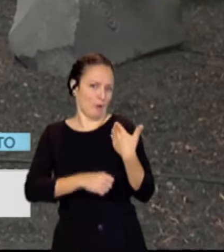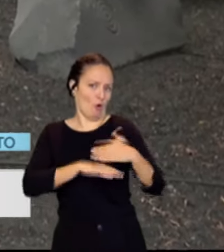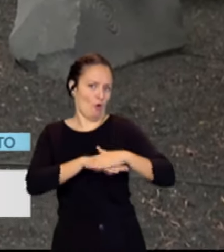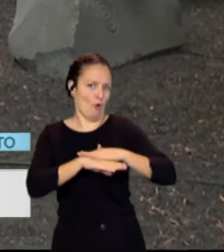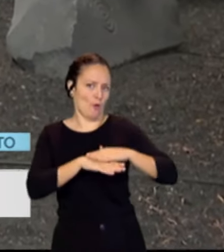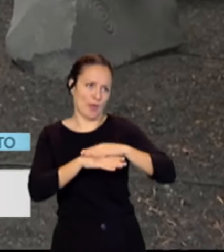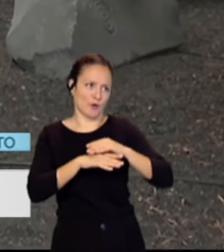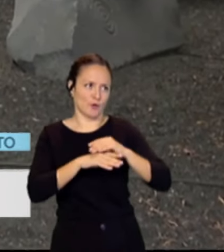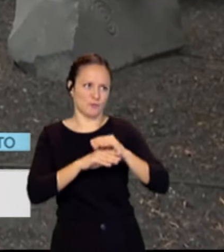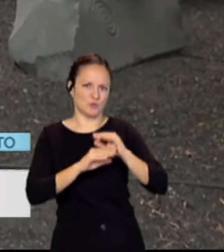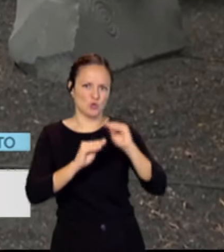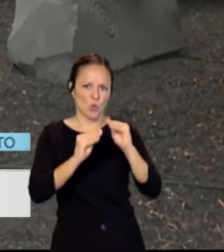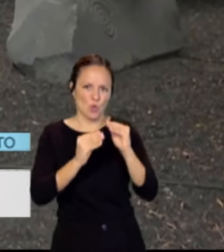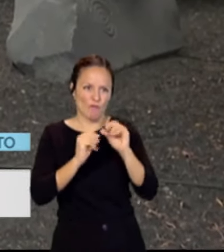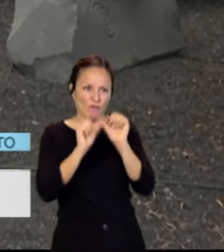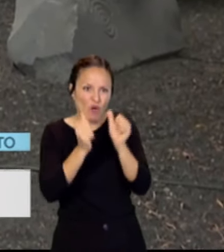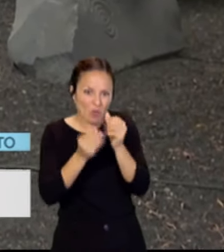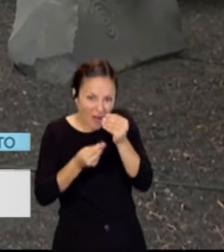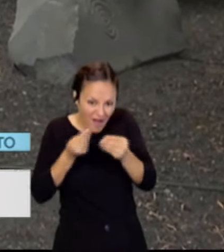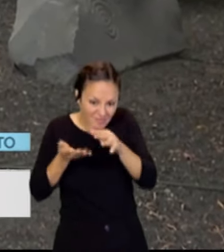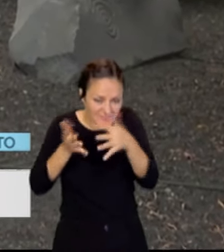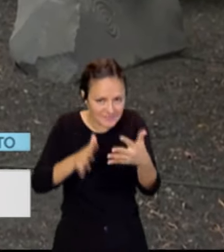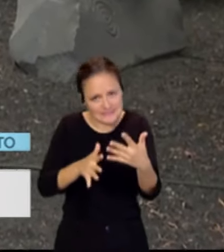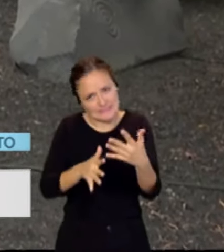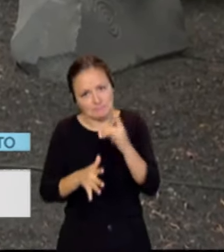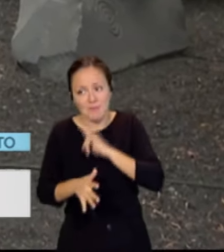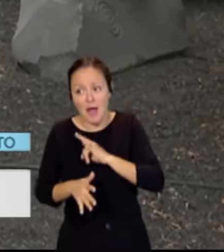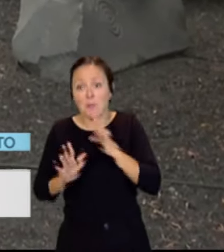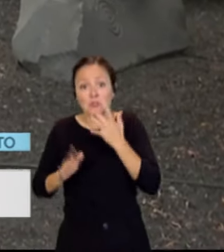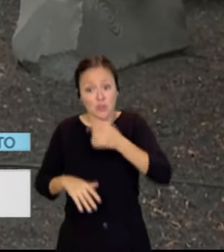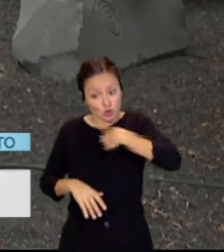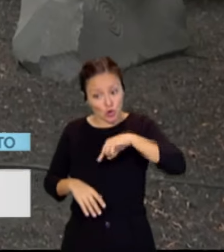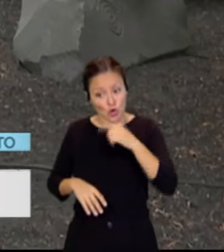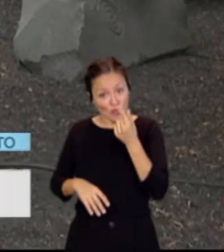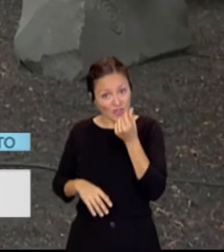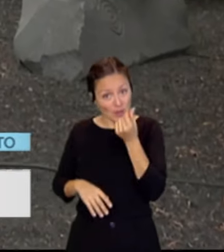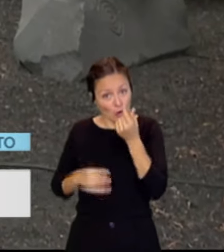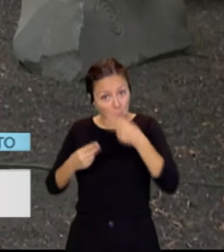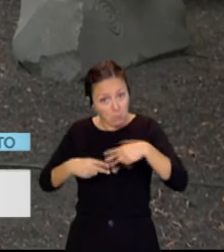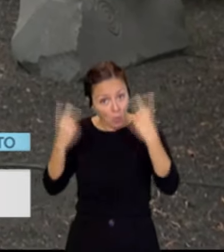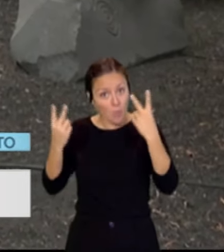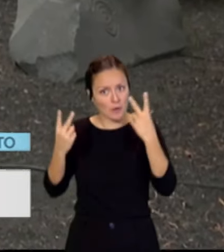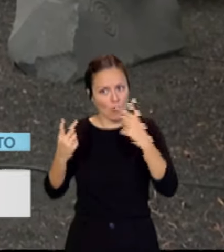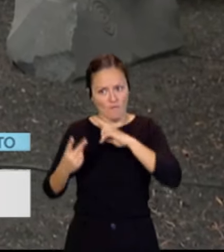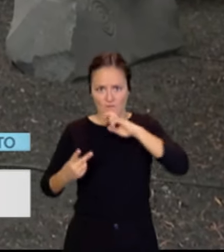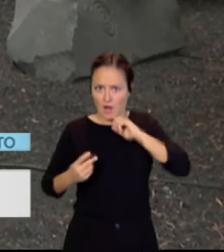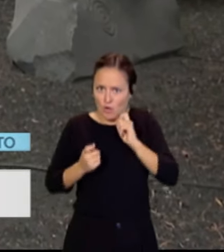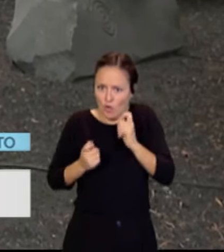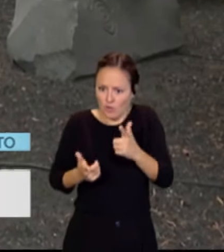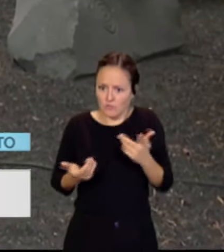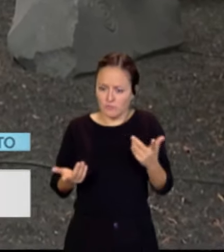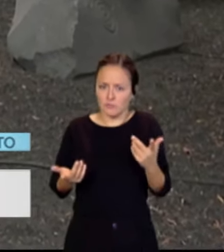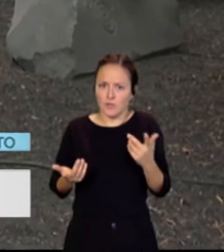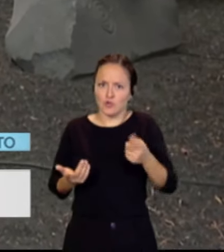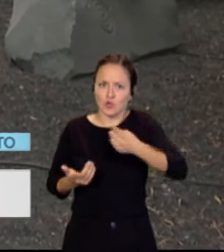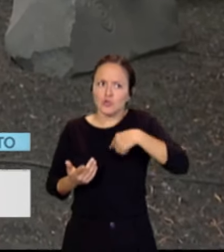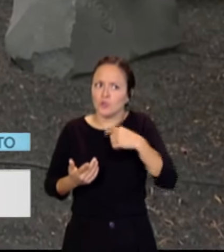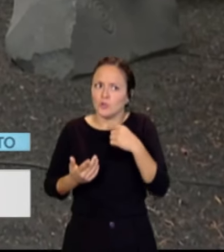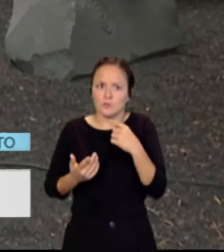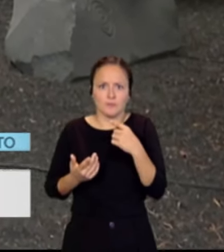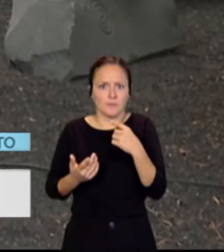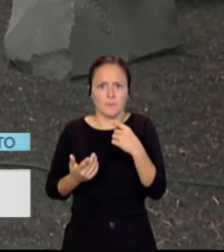pero lo que creo Es que precisamente Si queremos poner el valor en lo que es el dinero público hay que buscar la fórmula para que bueno no no nos hagan